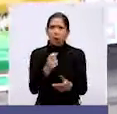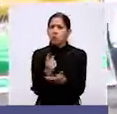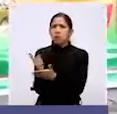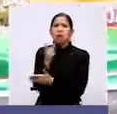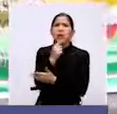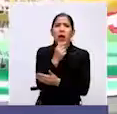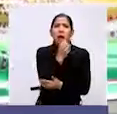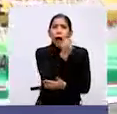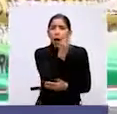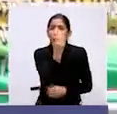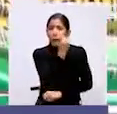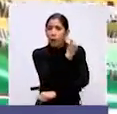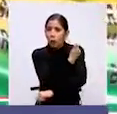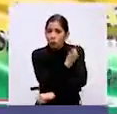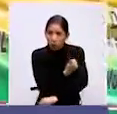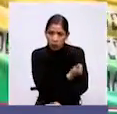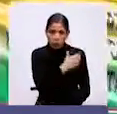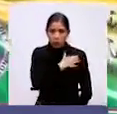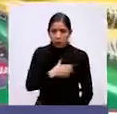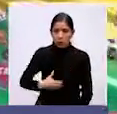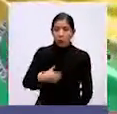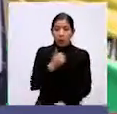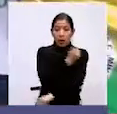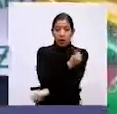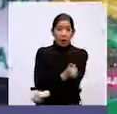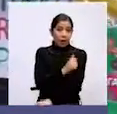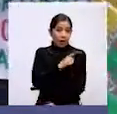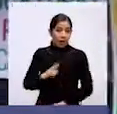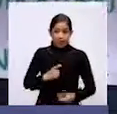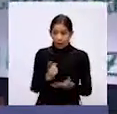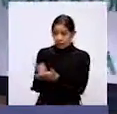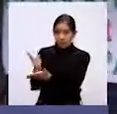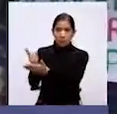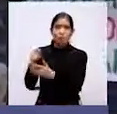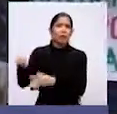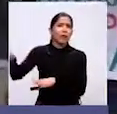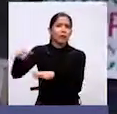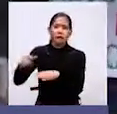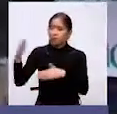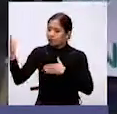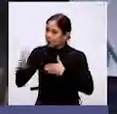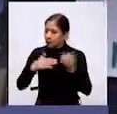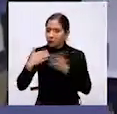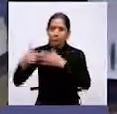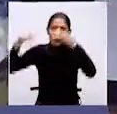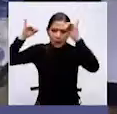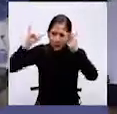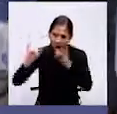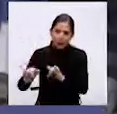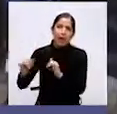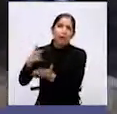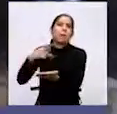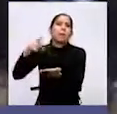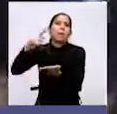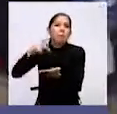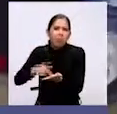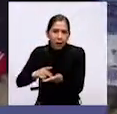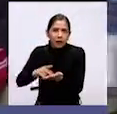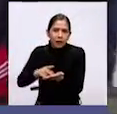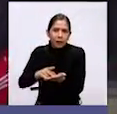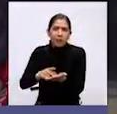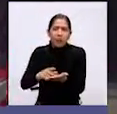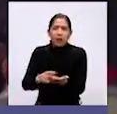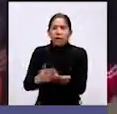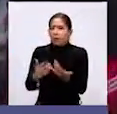del municipio, pero que van a continuar movilizados en inmediaciones de la plaza principal afuera de la gobernación de